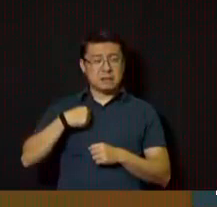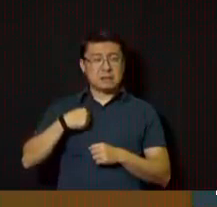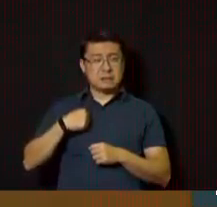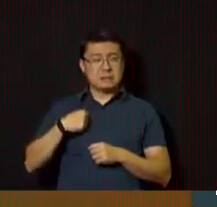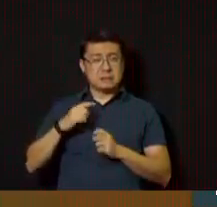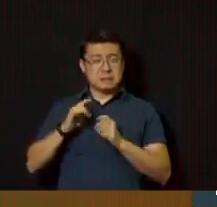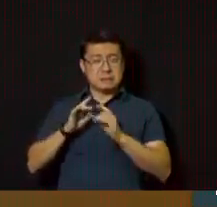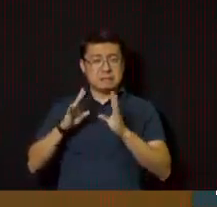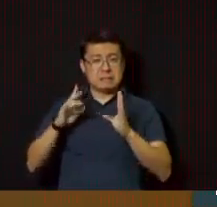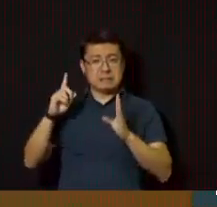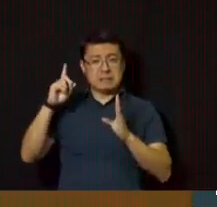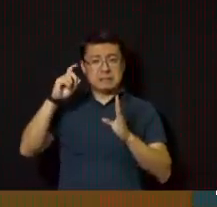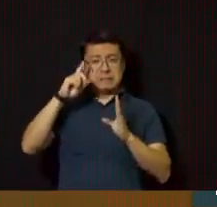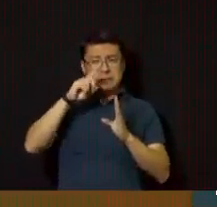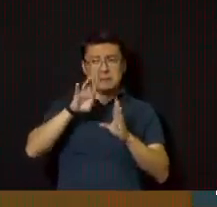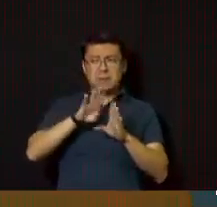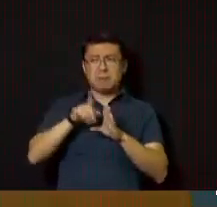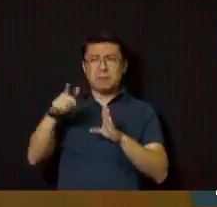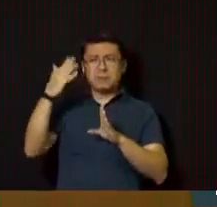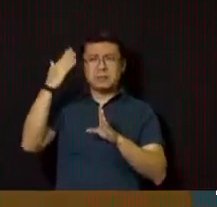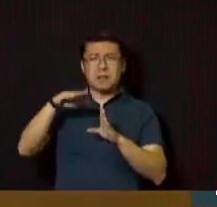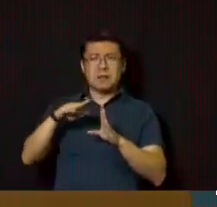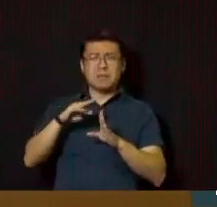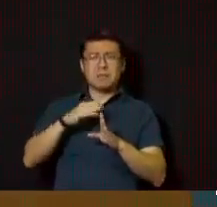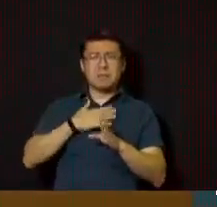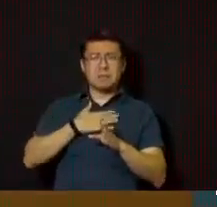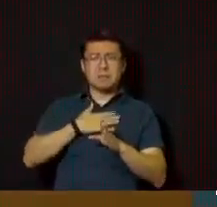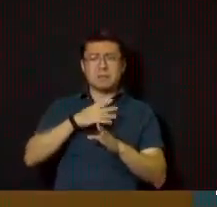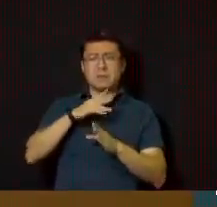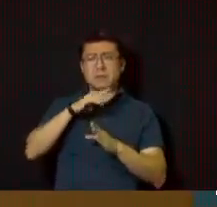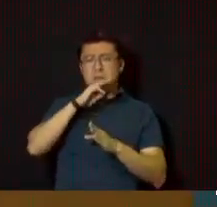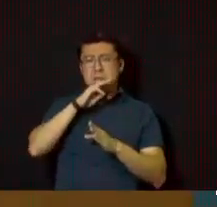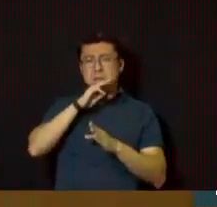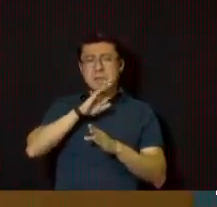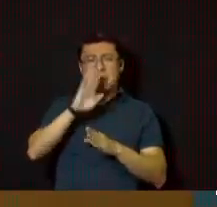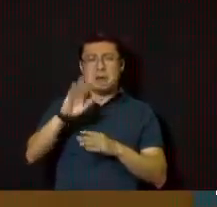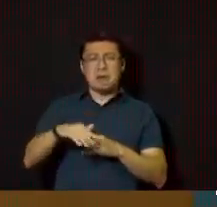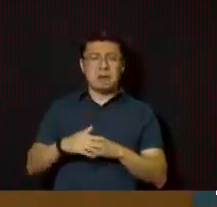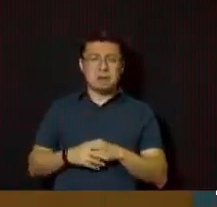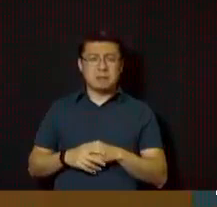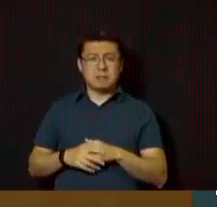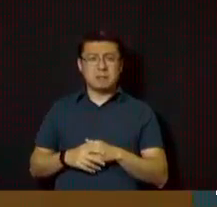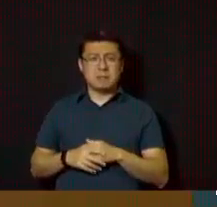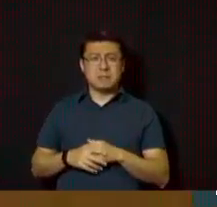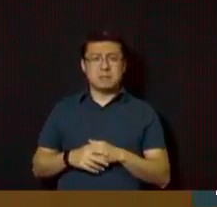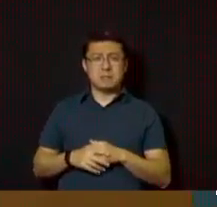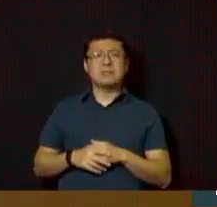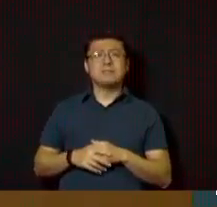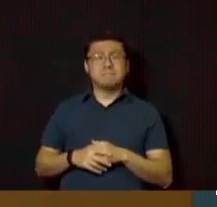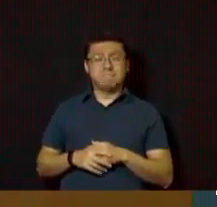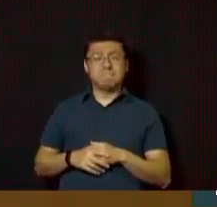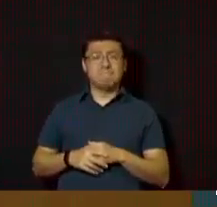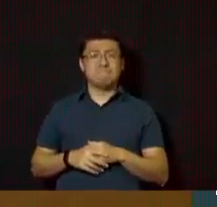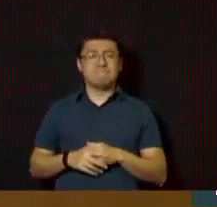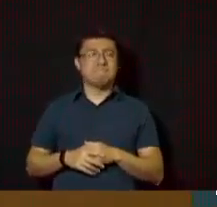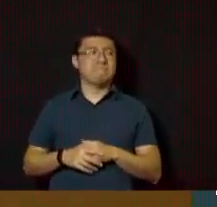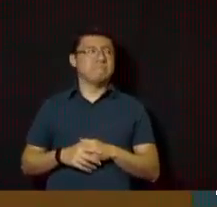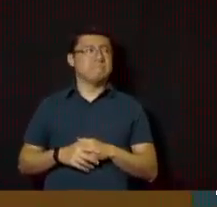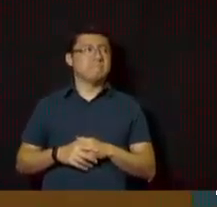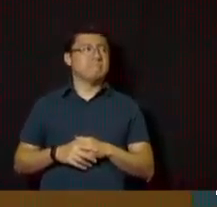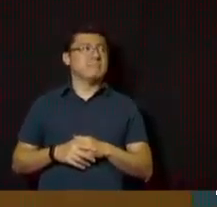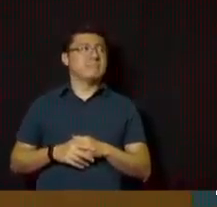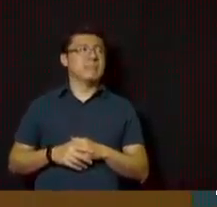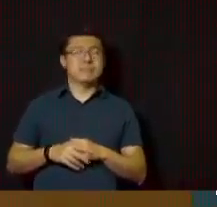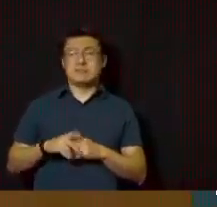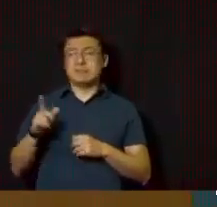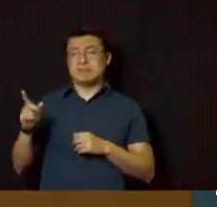además yo decía cómo se enteró, y me contaba cómo poder salir adelante de todo eso, que todo tiene un